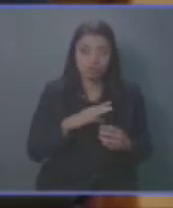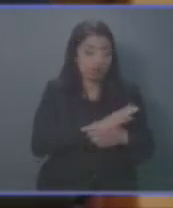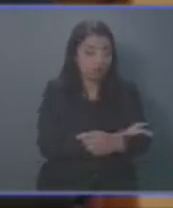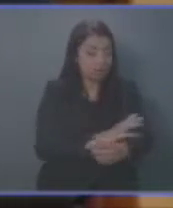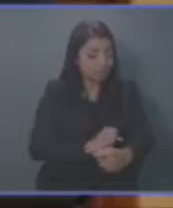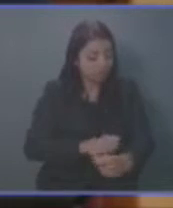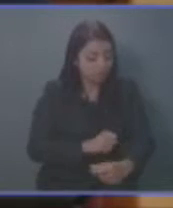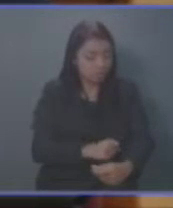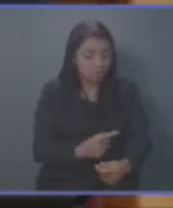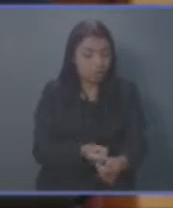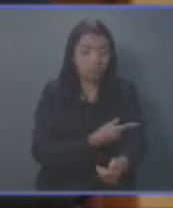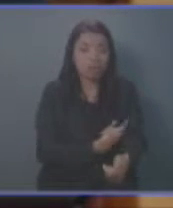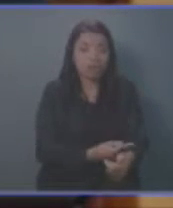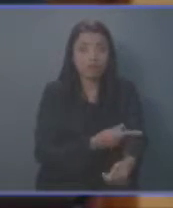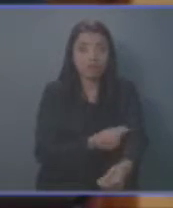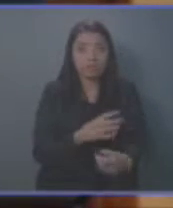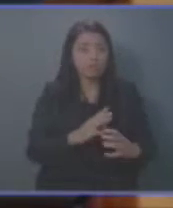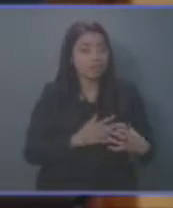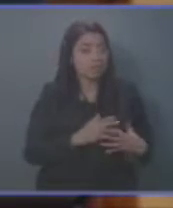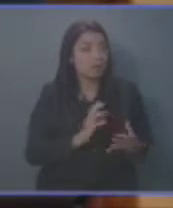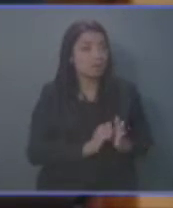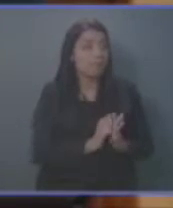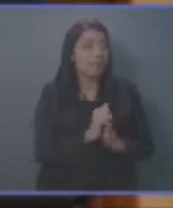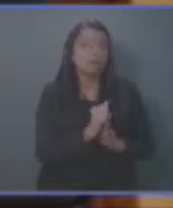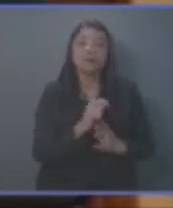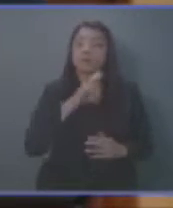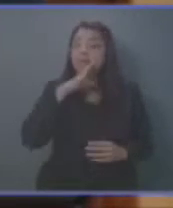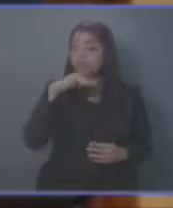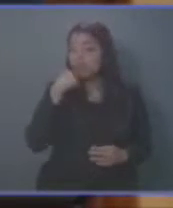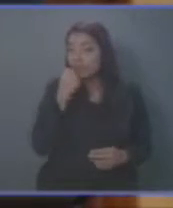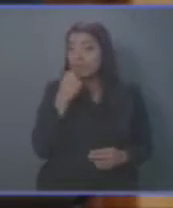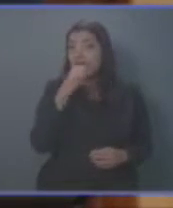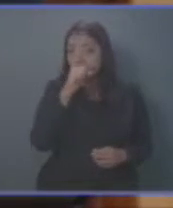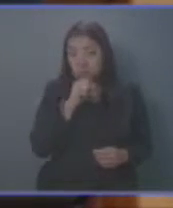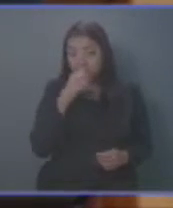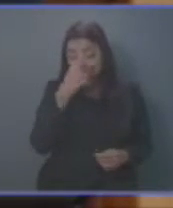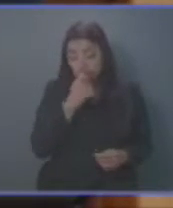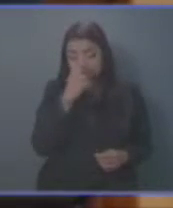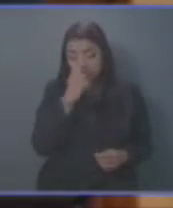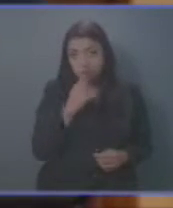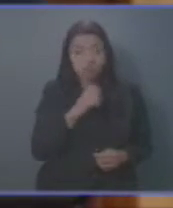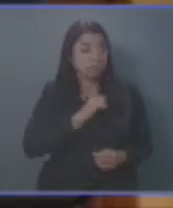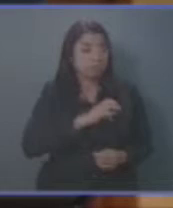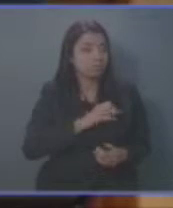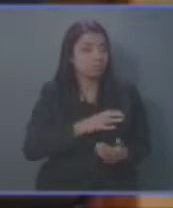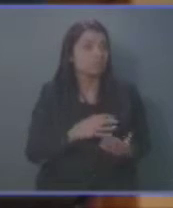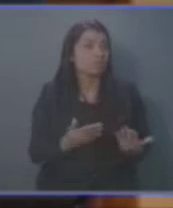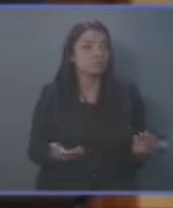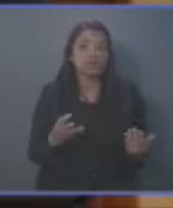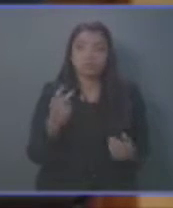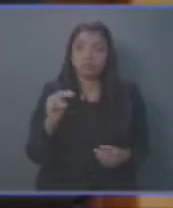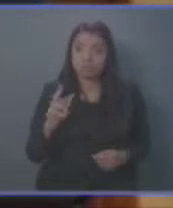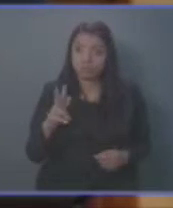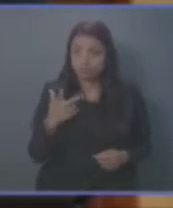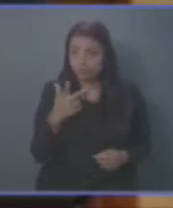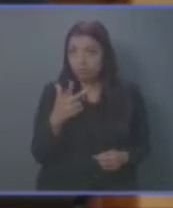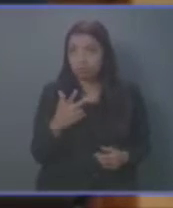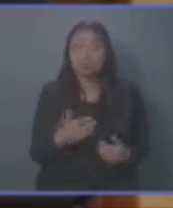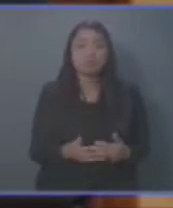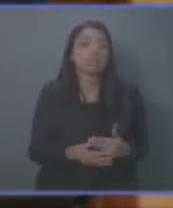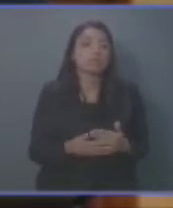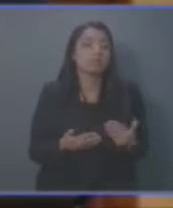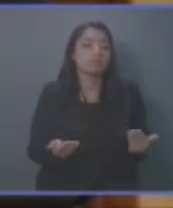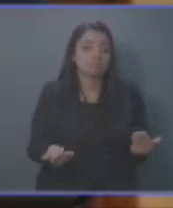arterial, diabetes, cáncer de mama, enfermedades respiratorias, insuficiencia cardíaca. Romanos 3, que